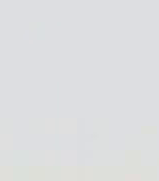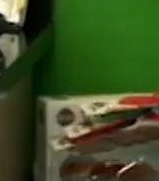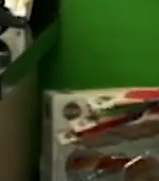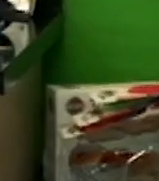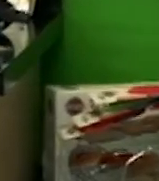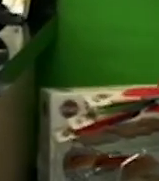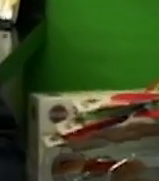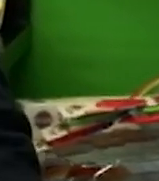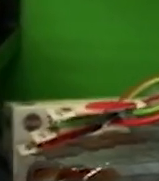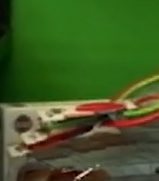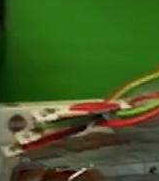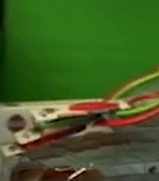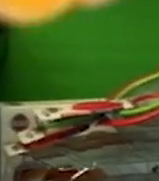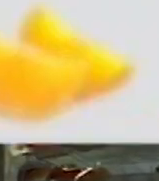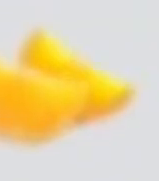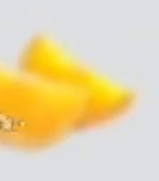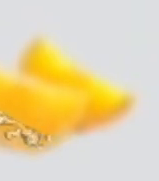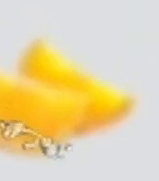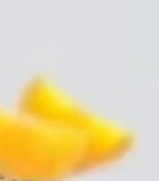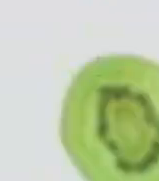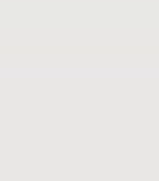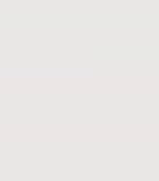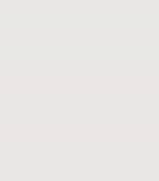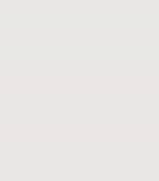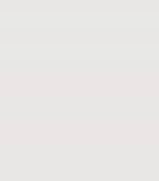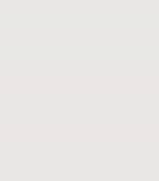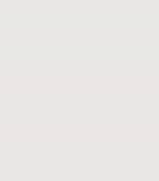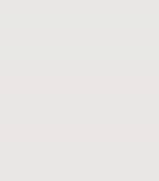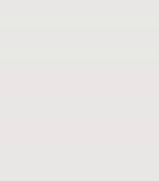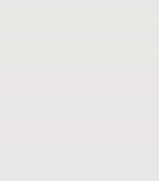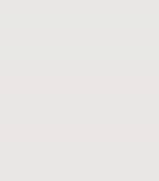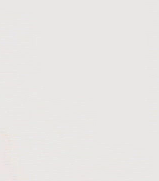Yo estoy feliz como todos los días.